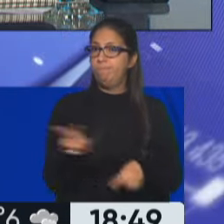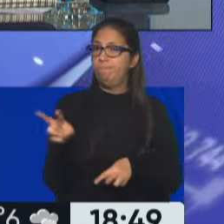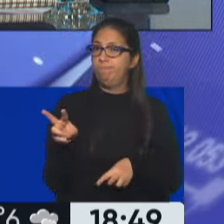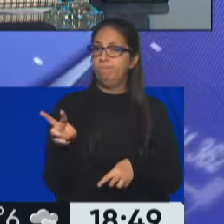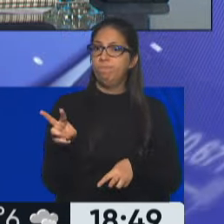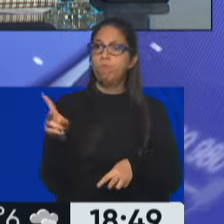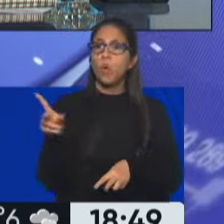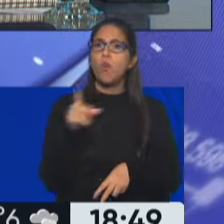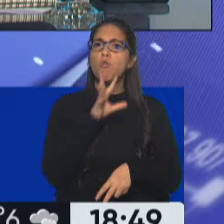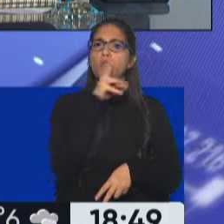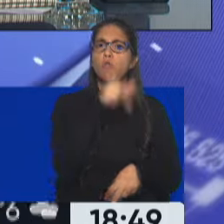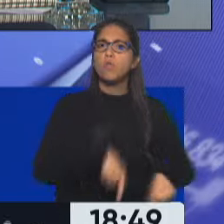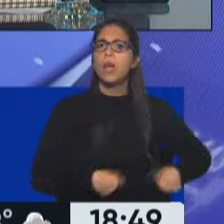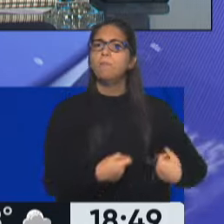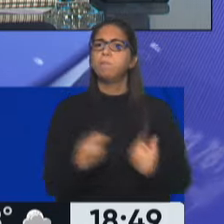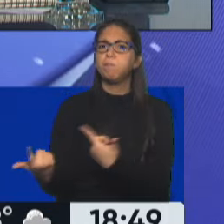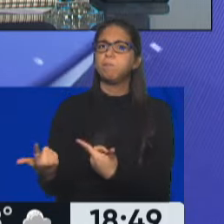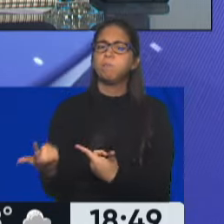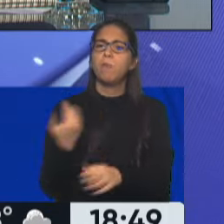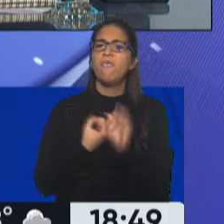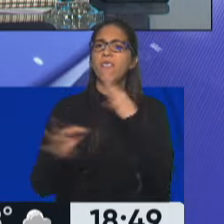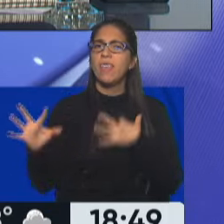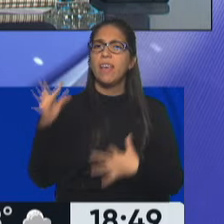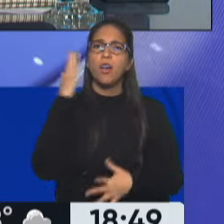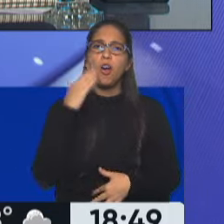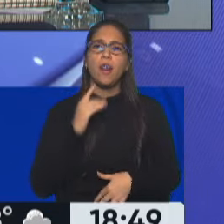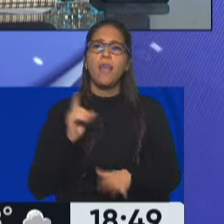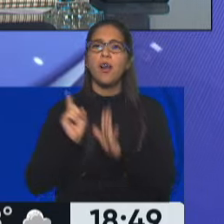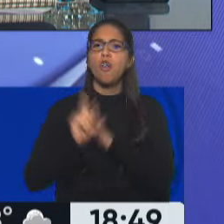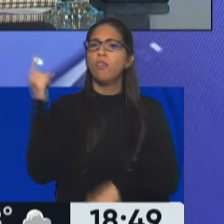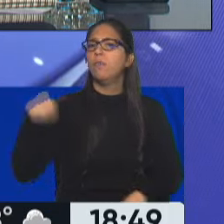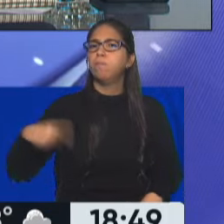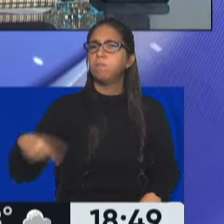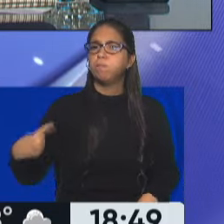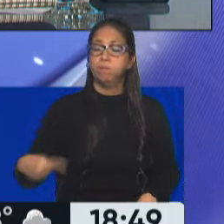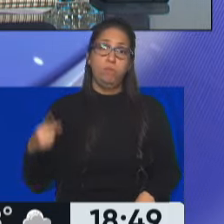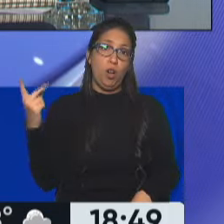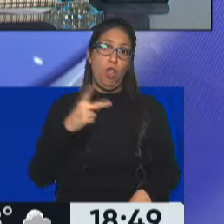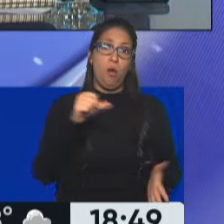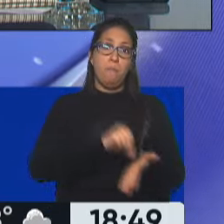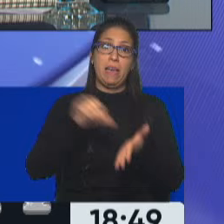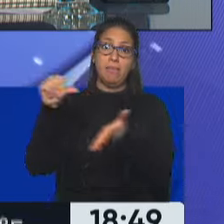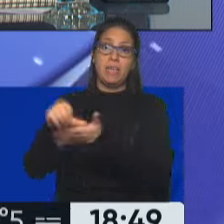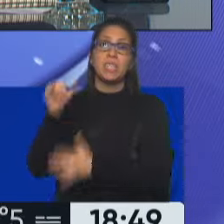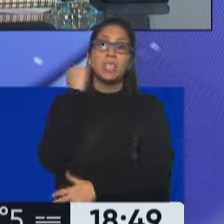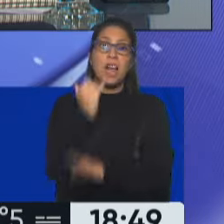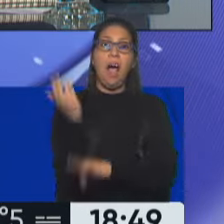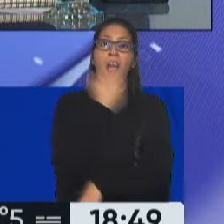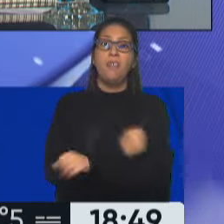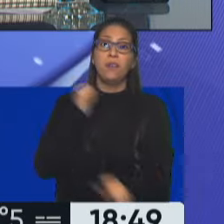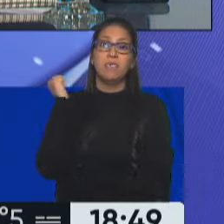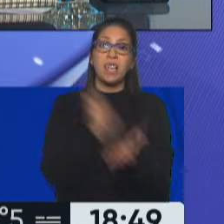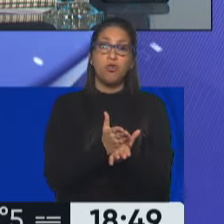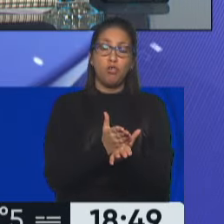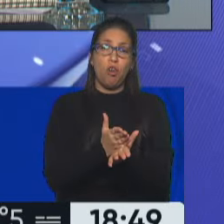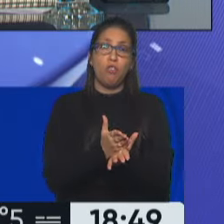exporta Rusia a Corea del Norte? Y ahí siempre las dudas. Recordemos que son dos países sancionados, en el caso de Rusia, por la